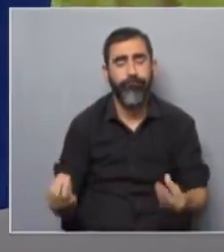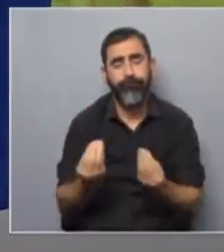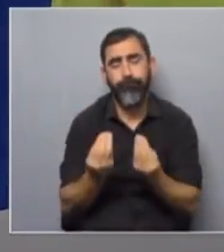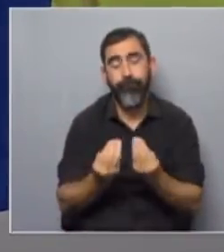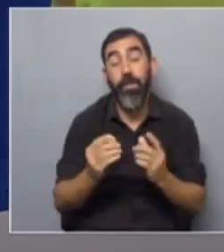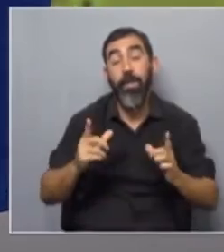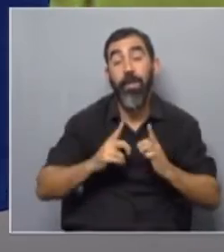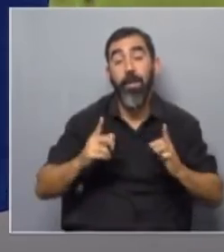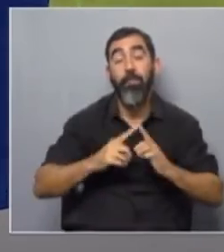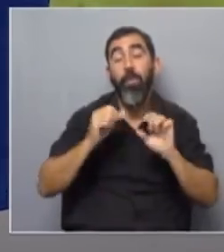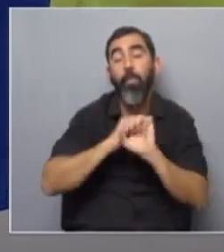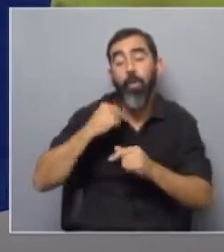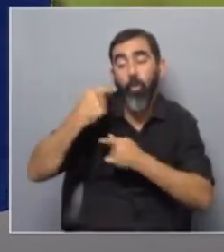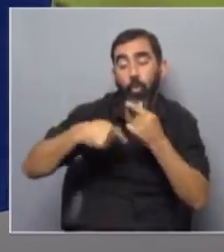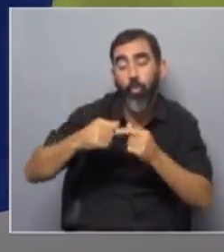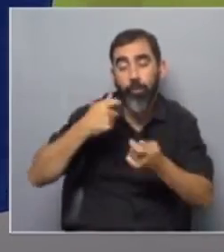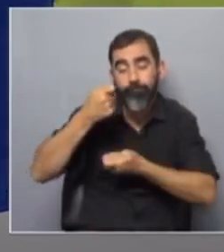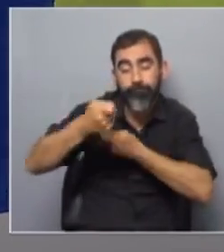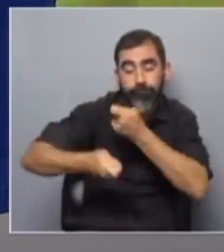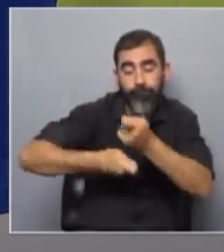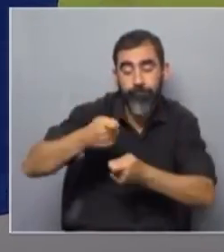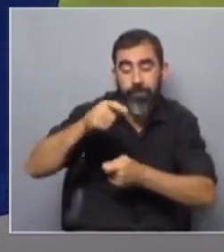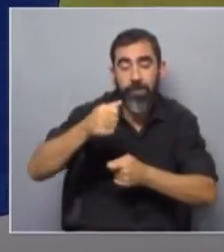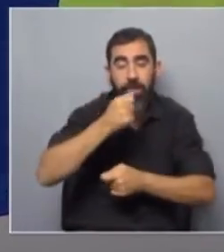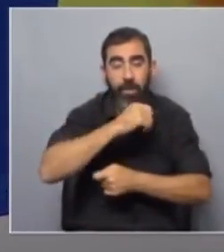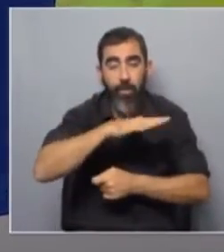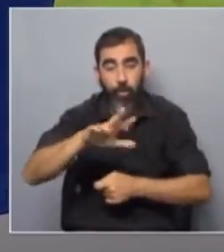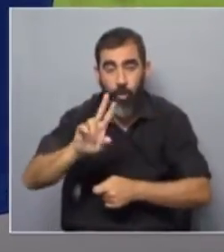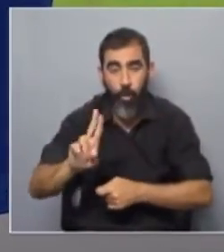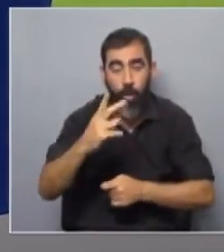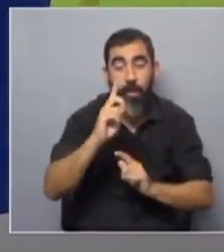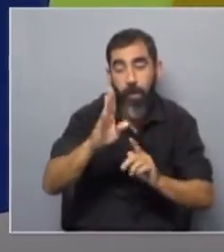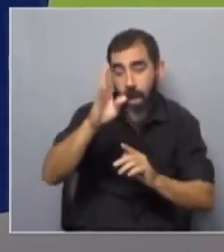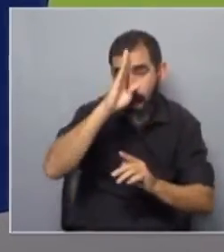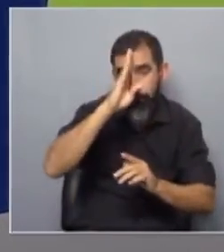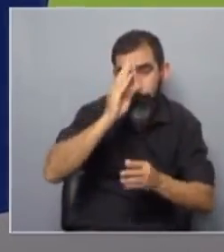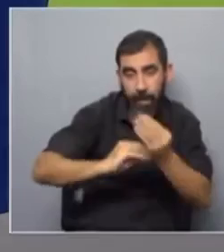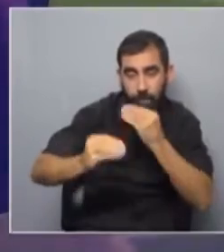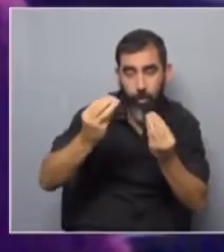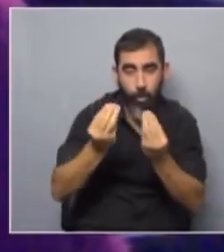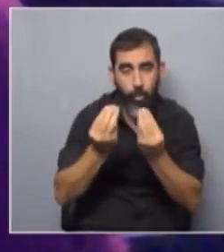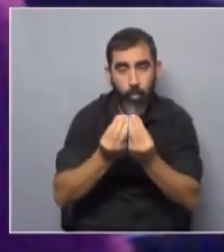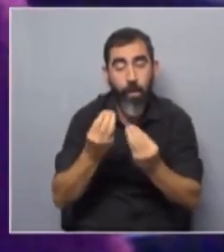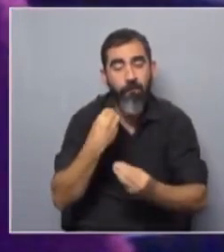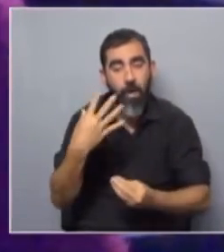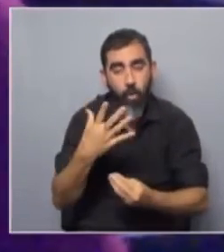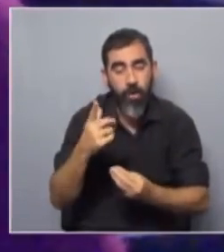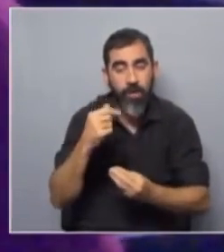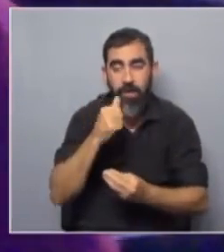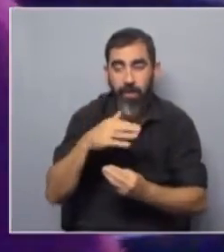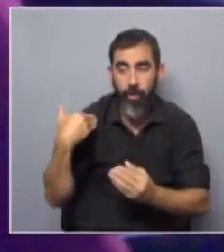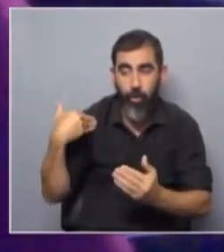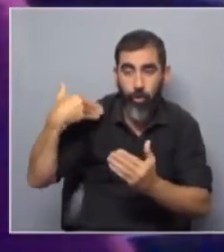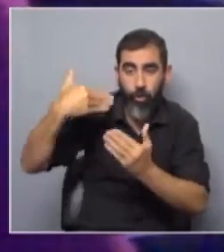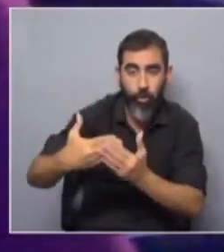y esperemos que poder seguir reconstruyendo esta parte de nuestra historia y aprendiendo sobre todo y valorando este legado, que